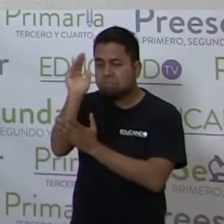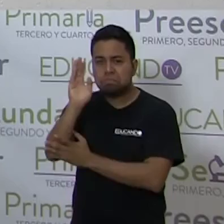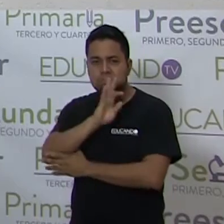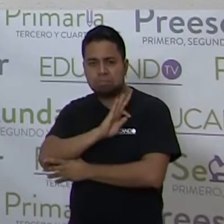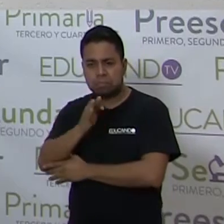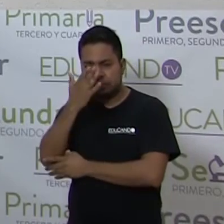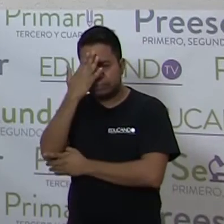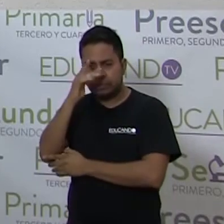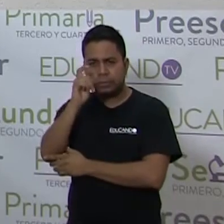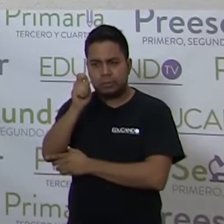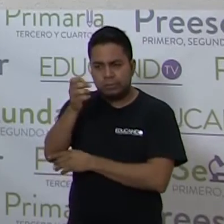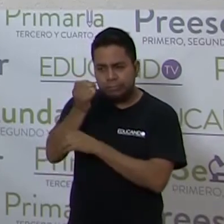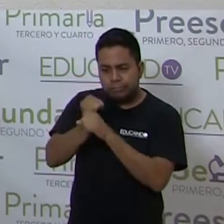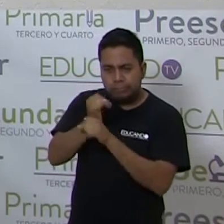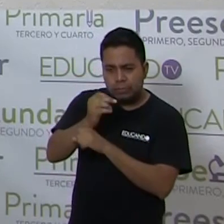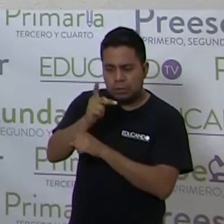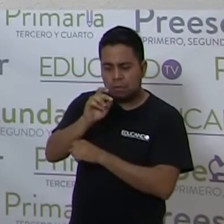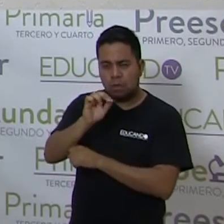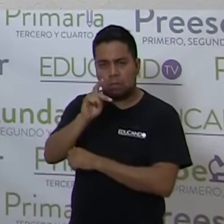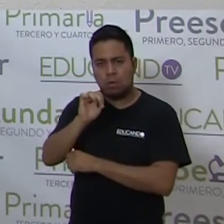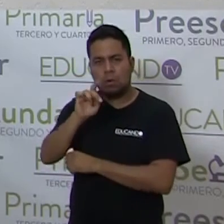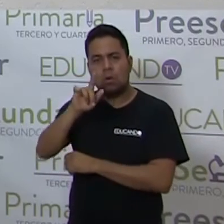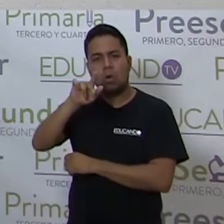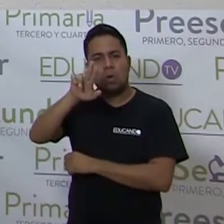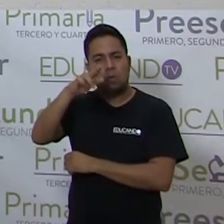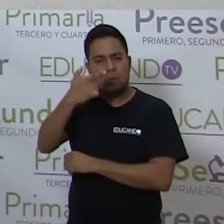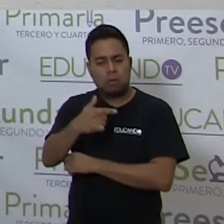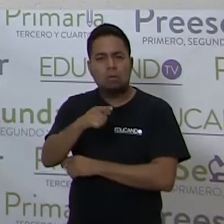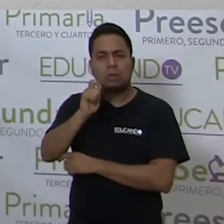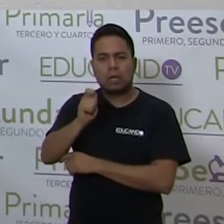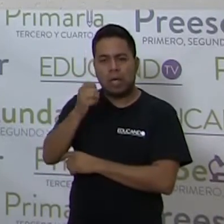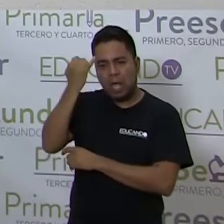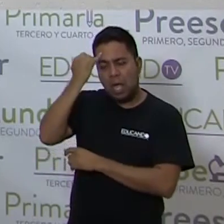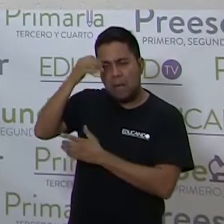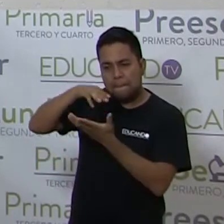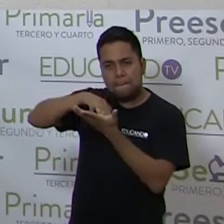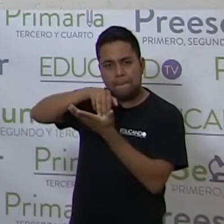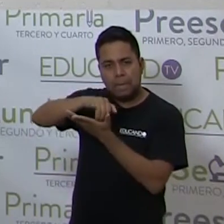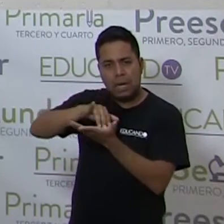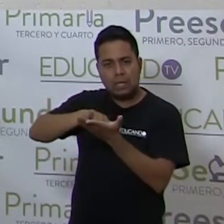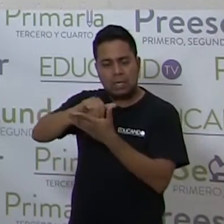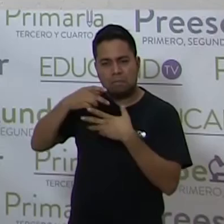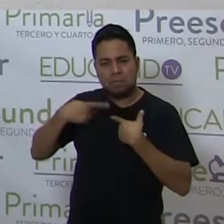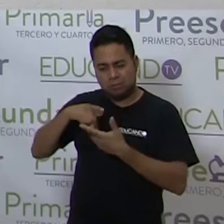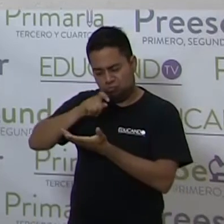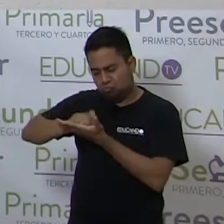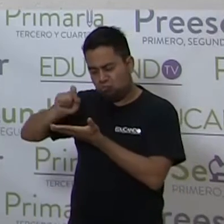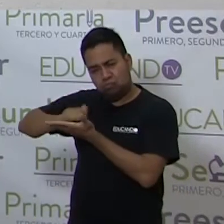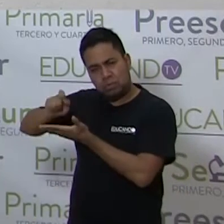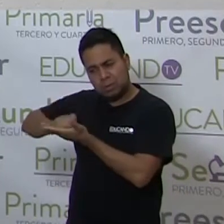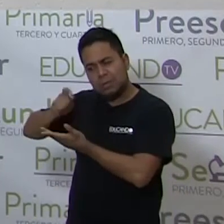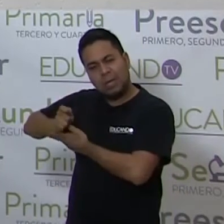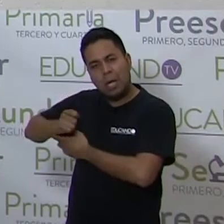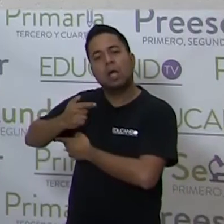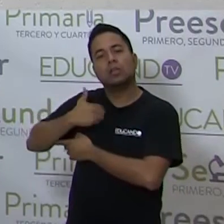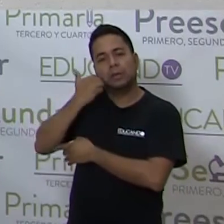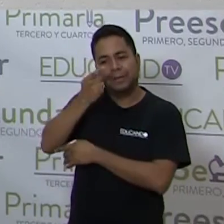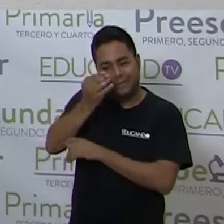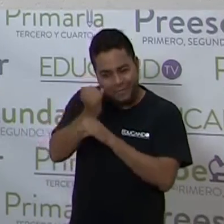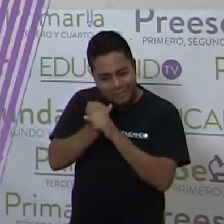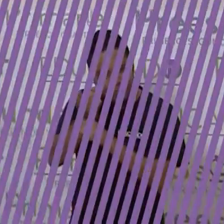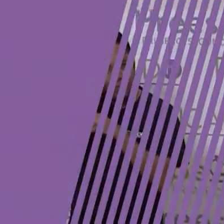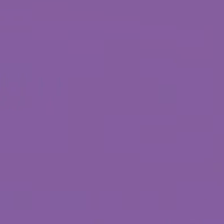buscar qué es el Popol Vuh. El Popol Vuh fue un libro escrito por los mayas, pero yo quiero que ustedes investiguen más acerca de este